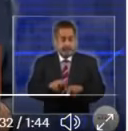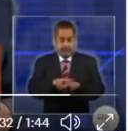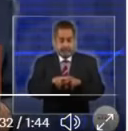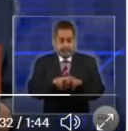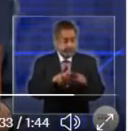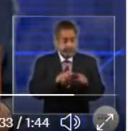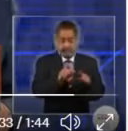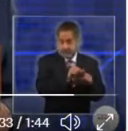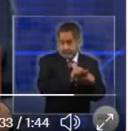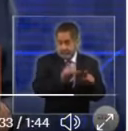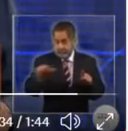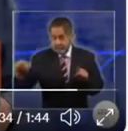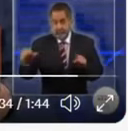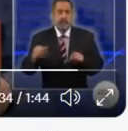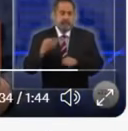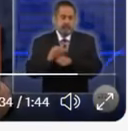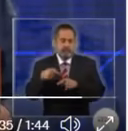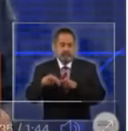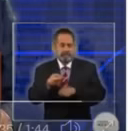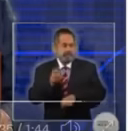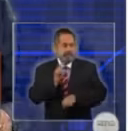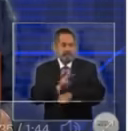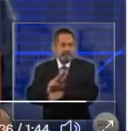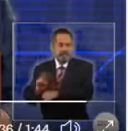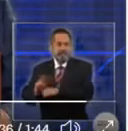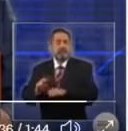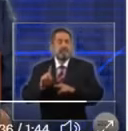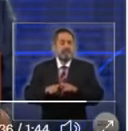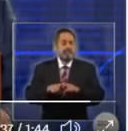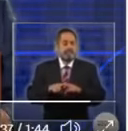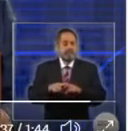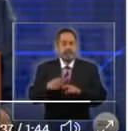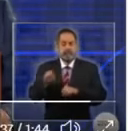tener resguardo de la Secretaría de Marina.